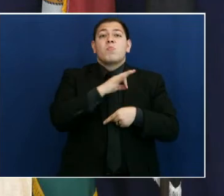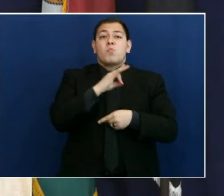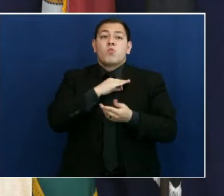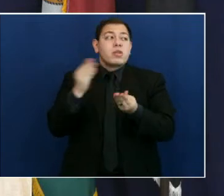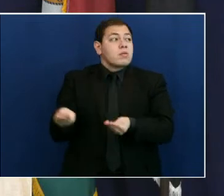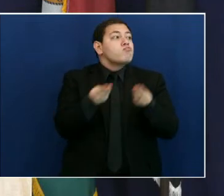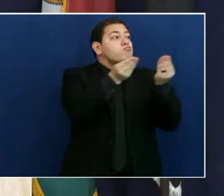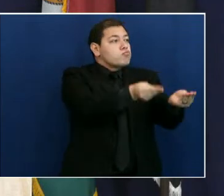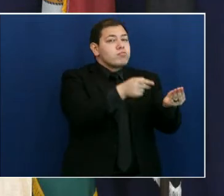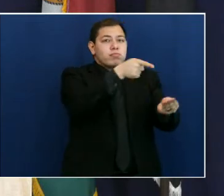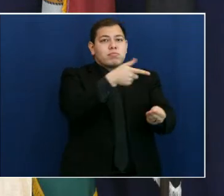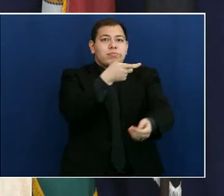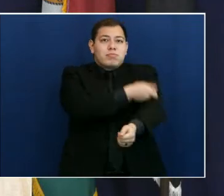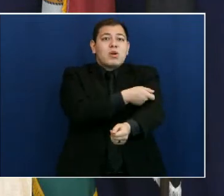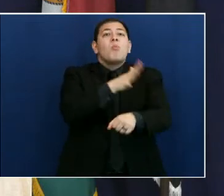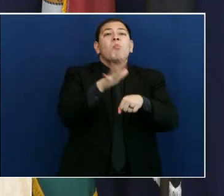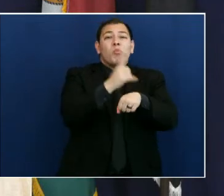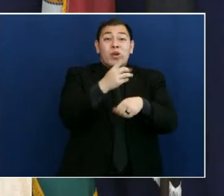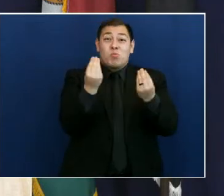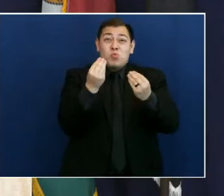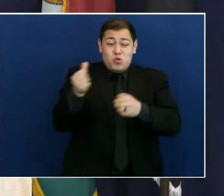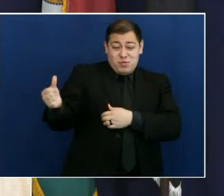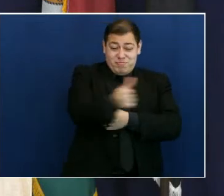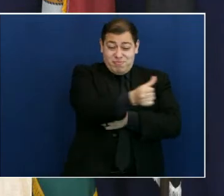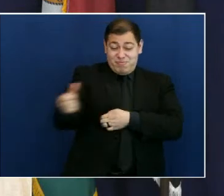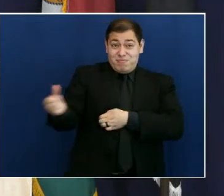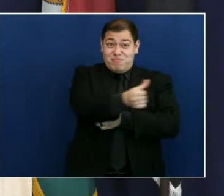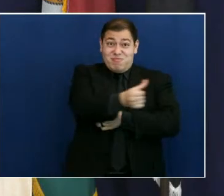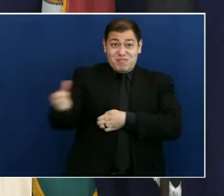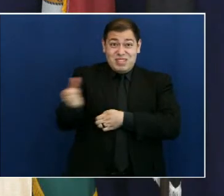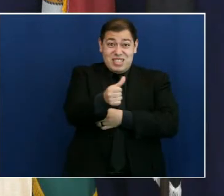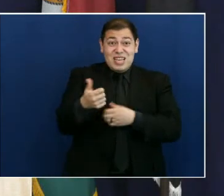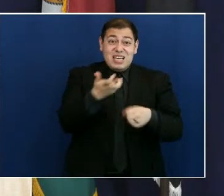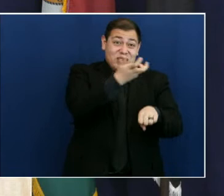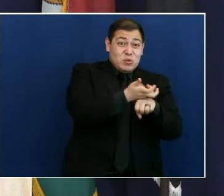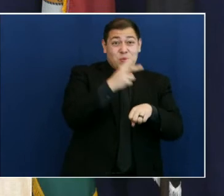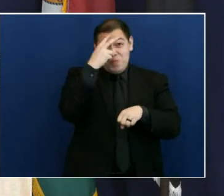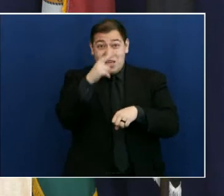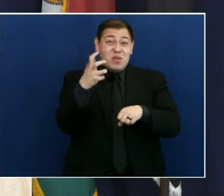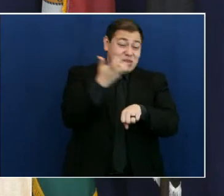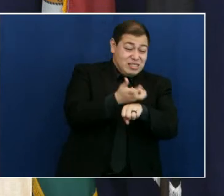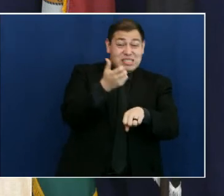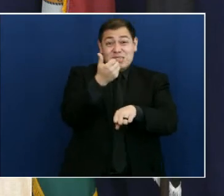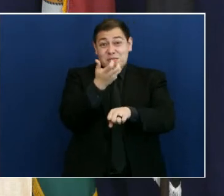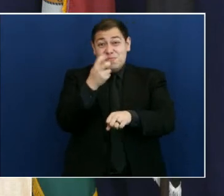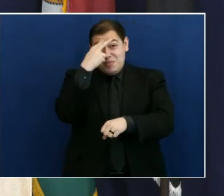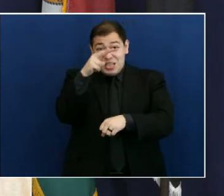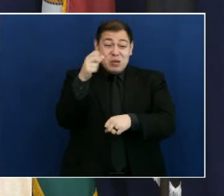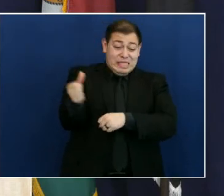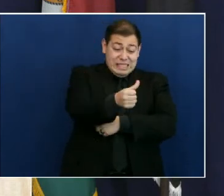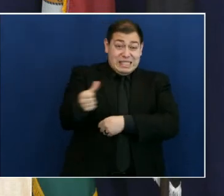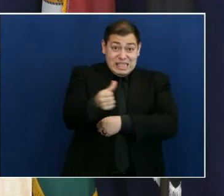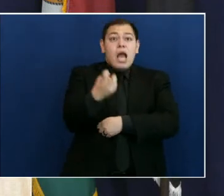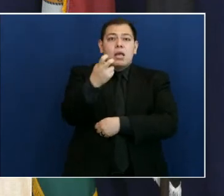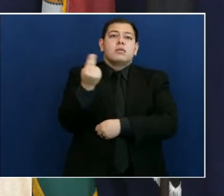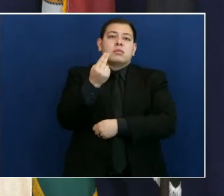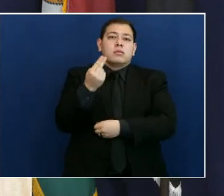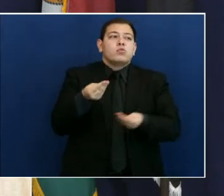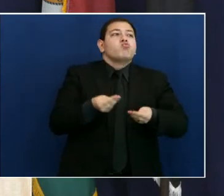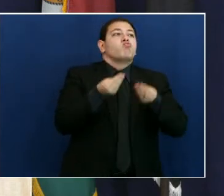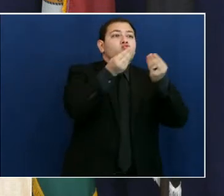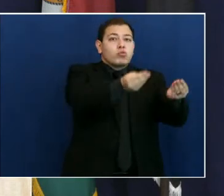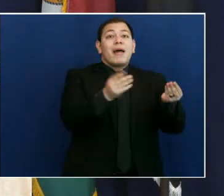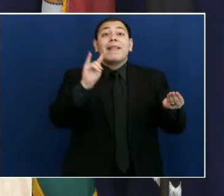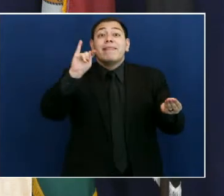estén protegidos. Con el aval del gobierno federal y del condado podremos vacunar a cientos de trabajadores de maquiladoras